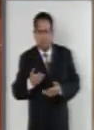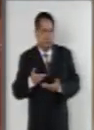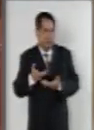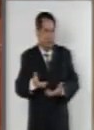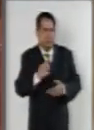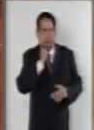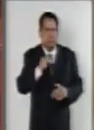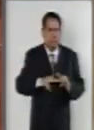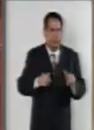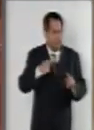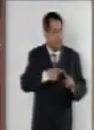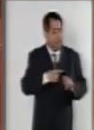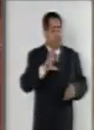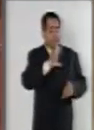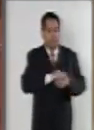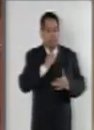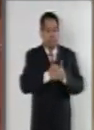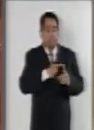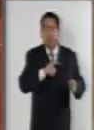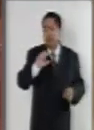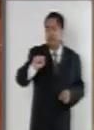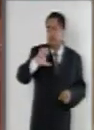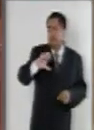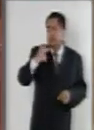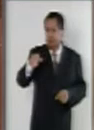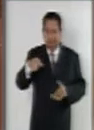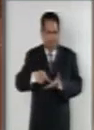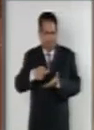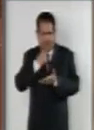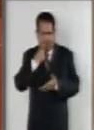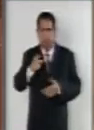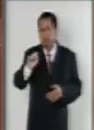Se faculta a la Secretaría de Hacienda